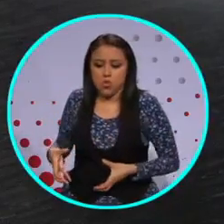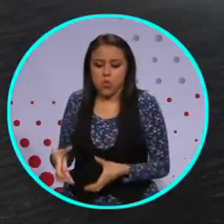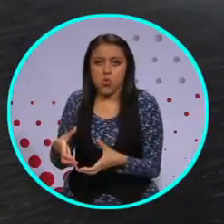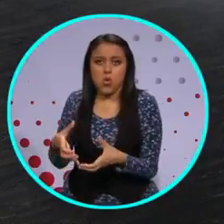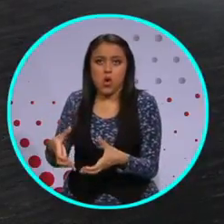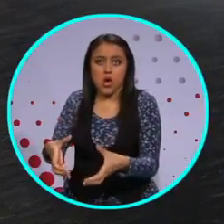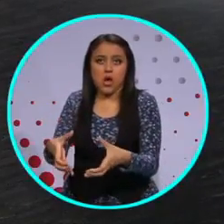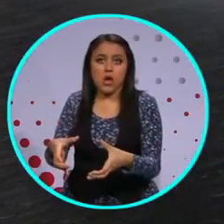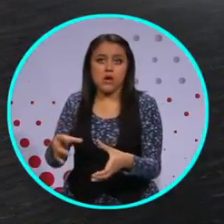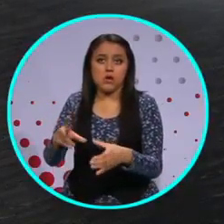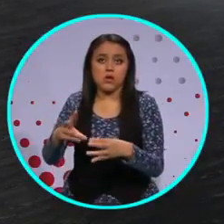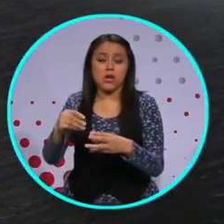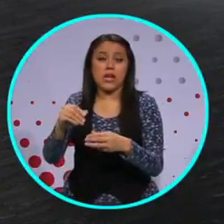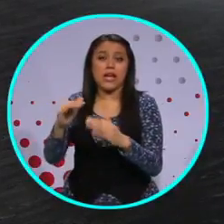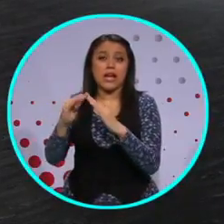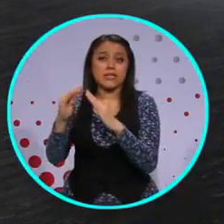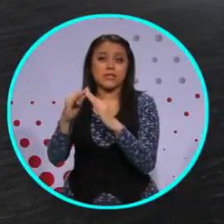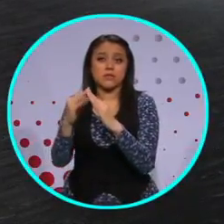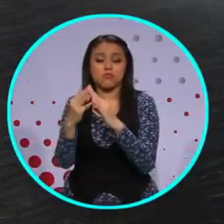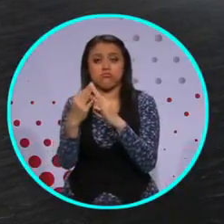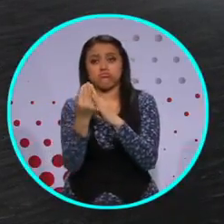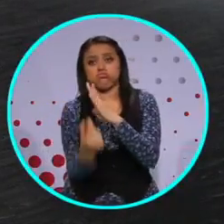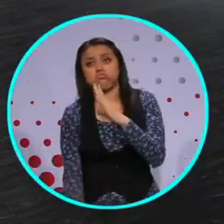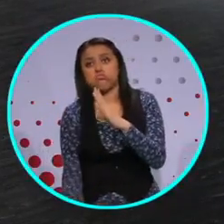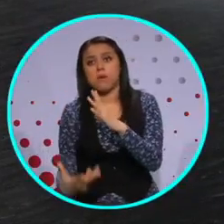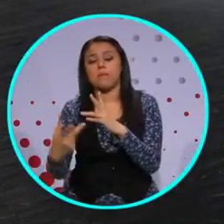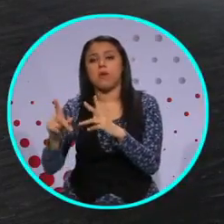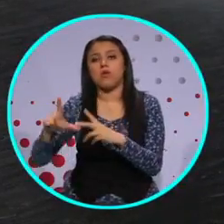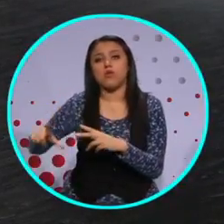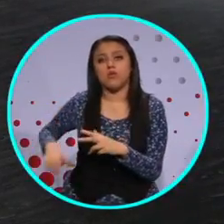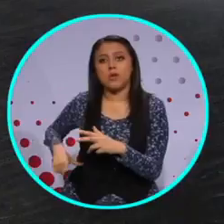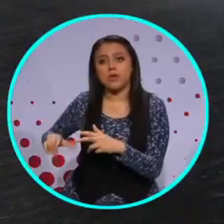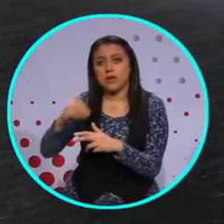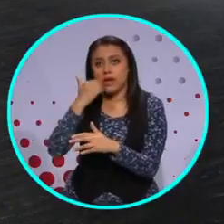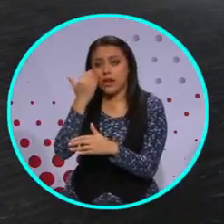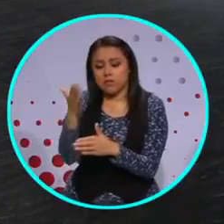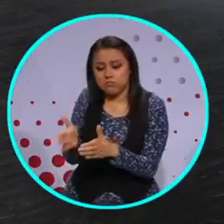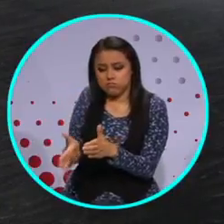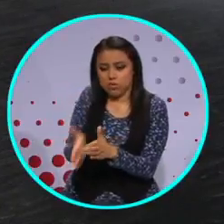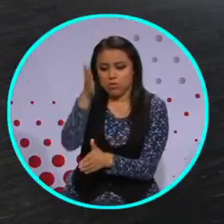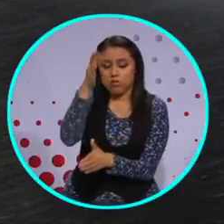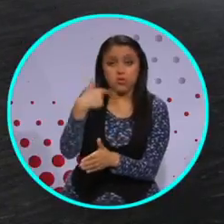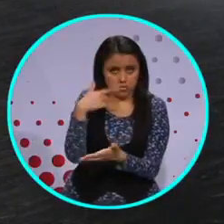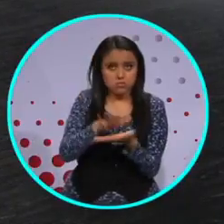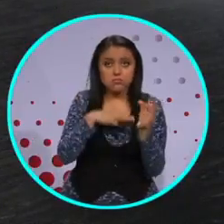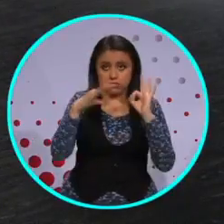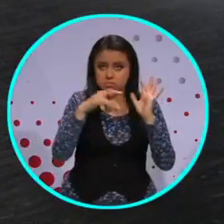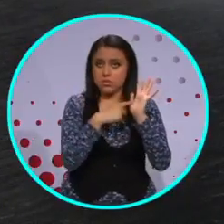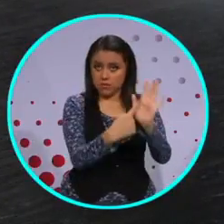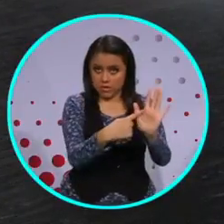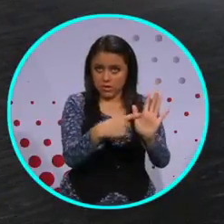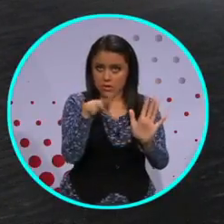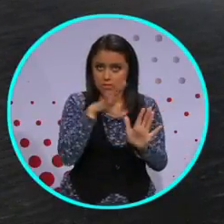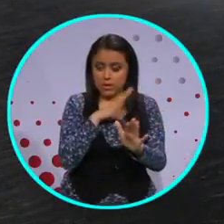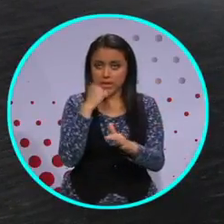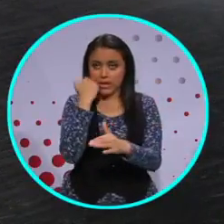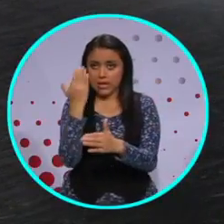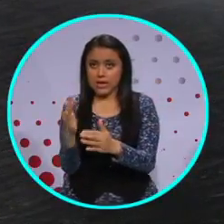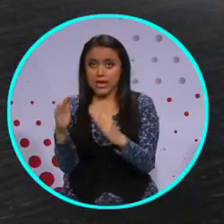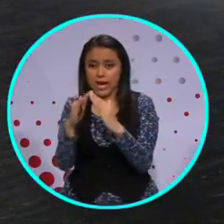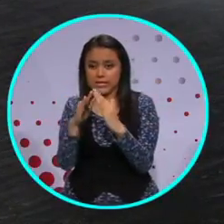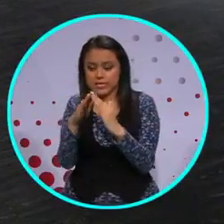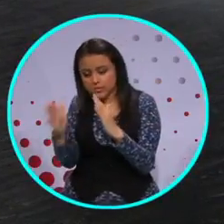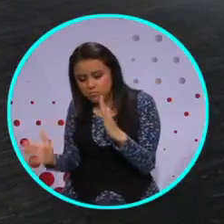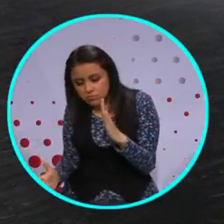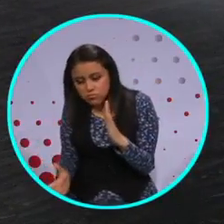dejar propiedades el gobierno viene a hacer muros de contención los tengo documentado se viene a poner muros de contención para que no se caigan esas